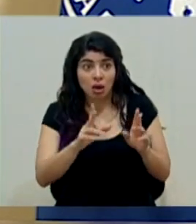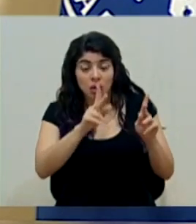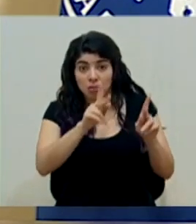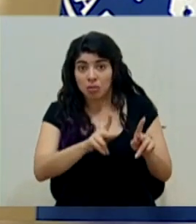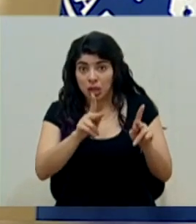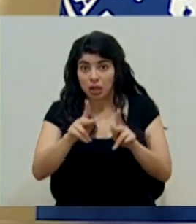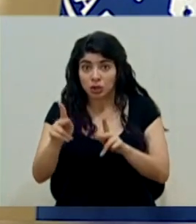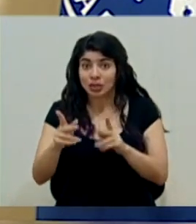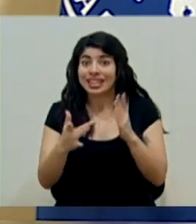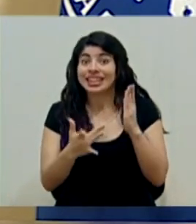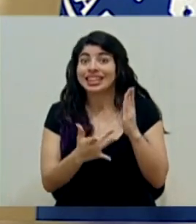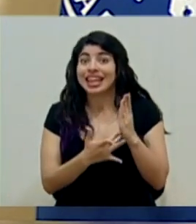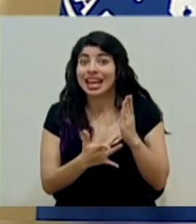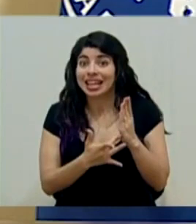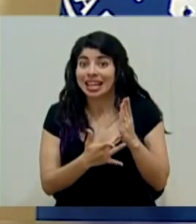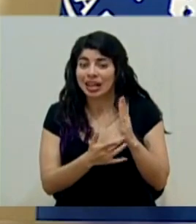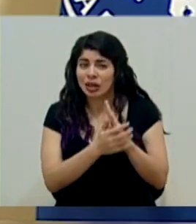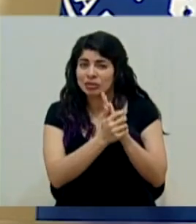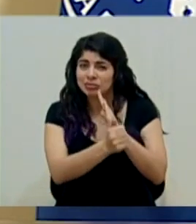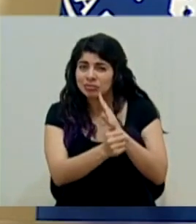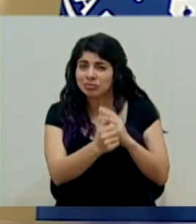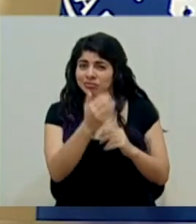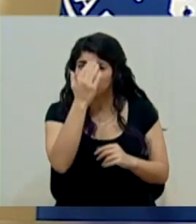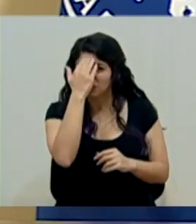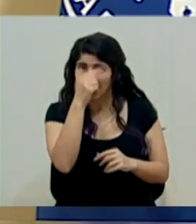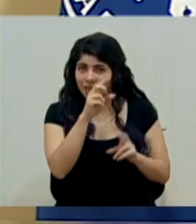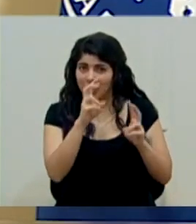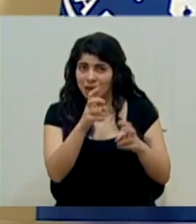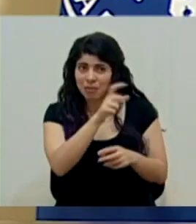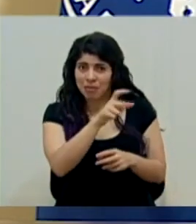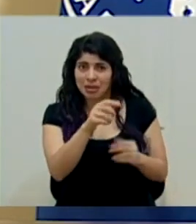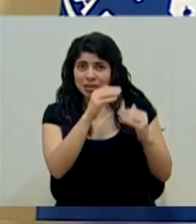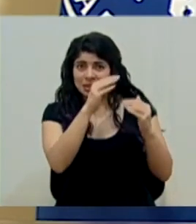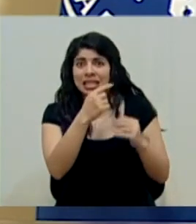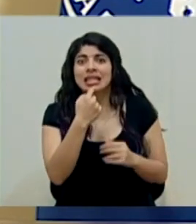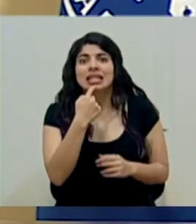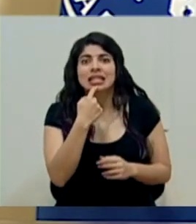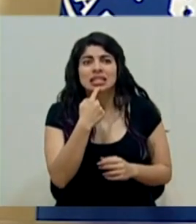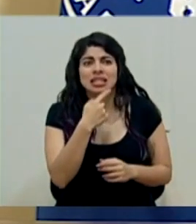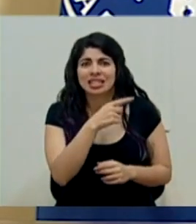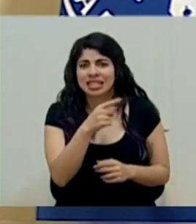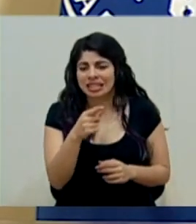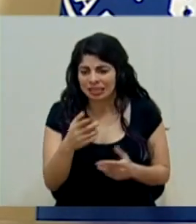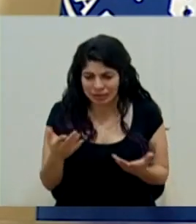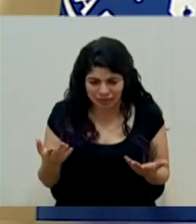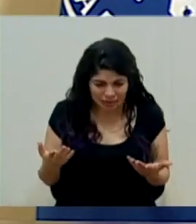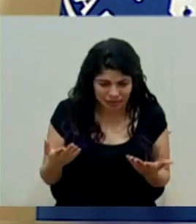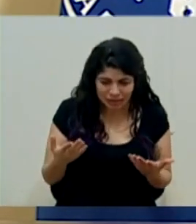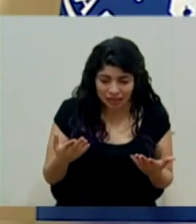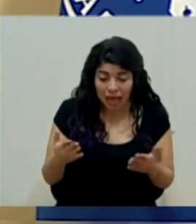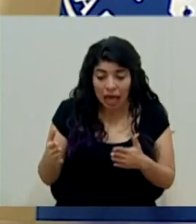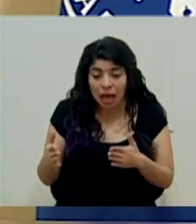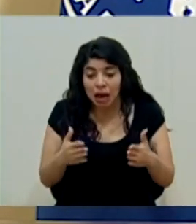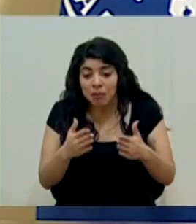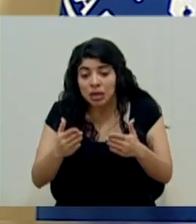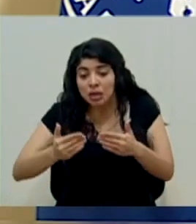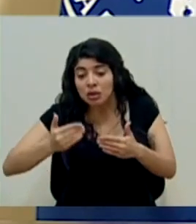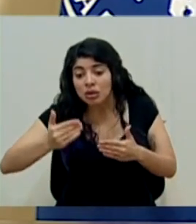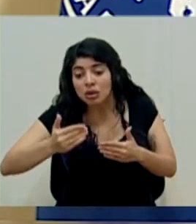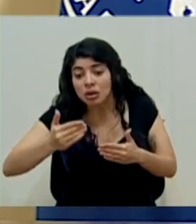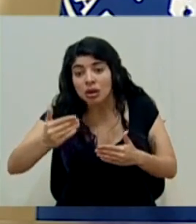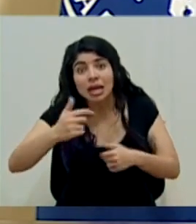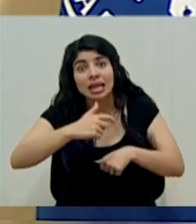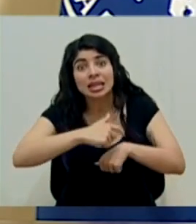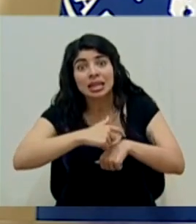gente técnica, estudiosa, no hay una ruta en el tiempo que